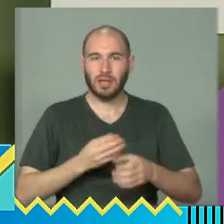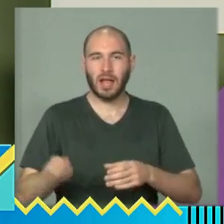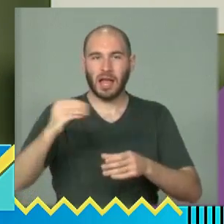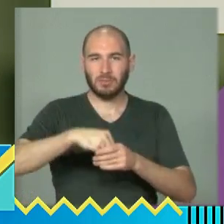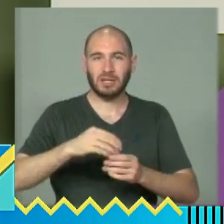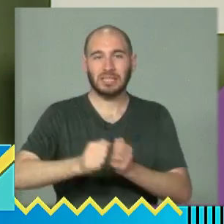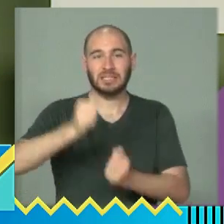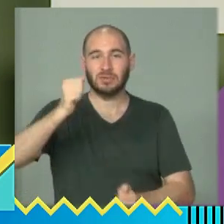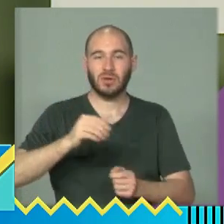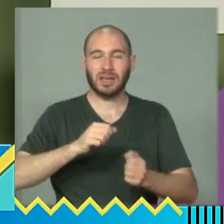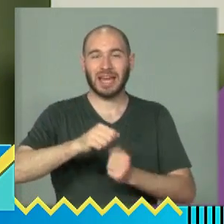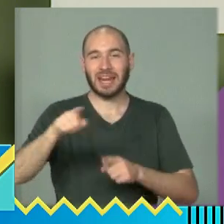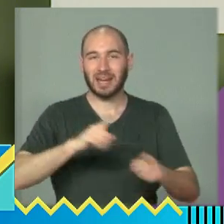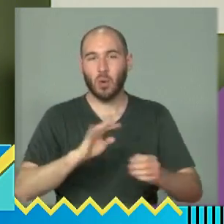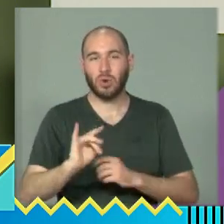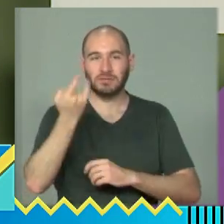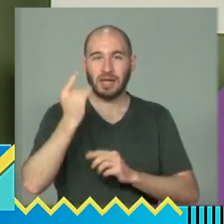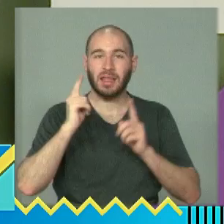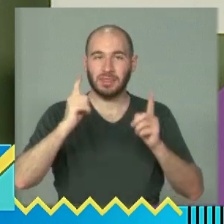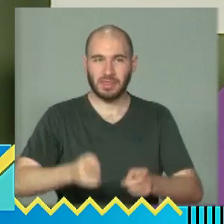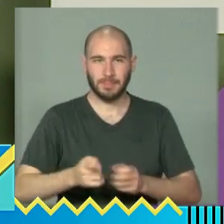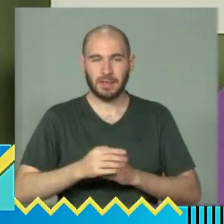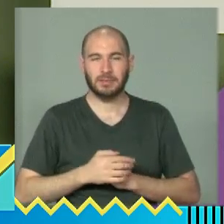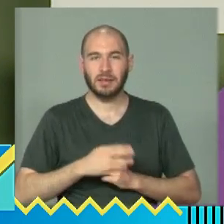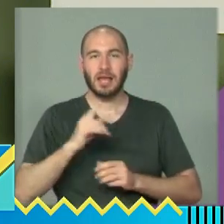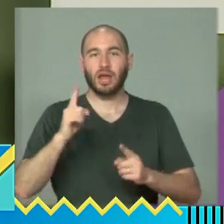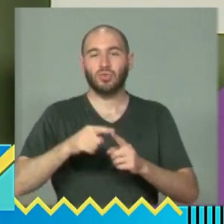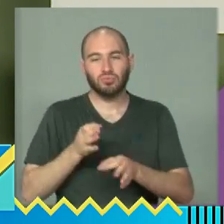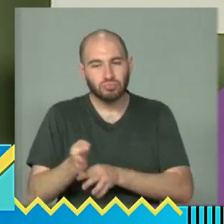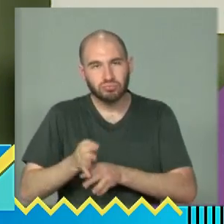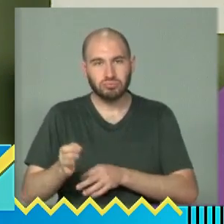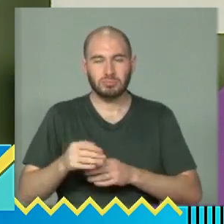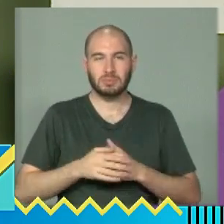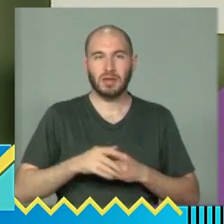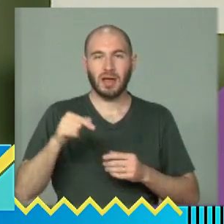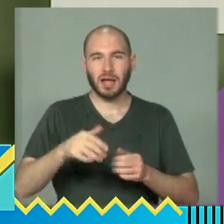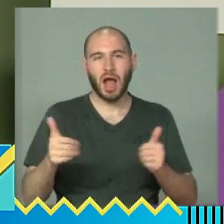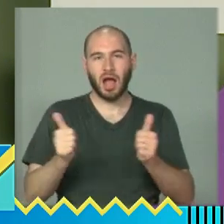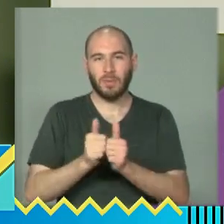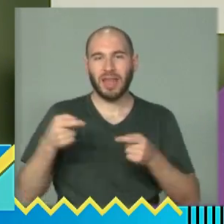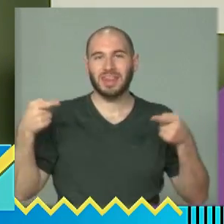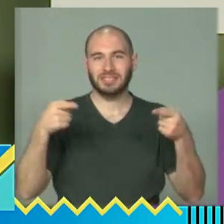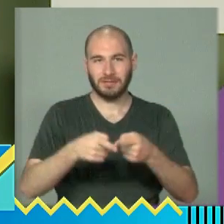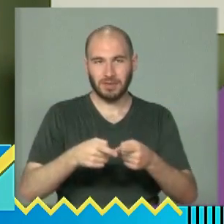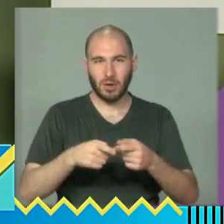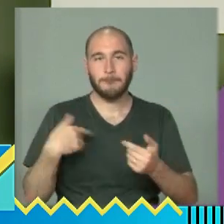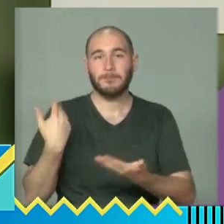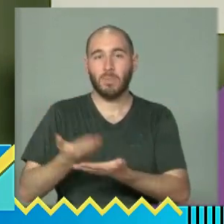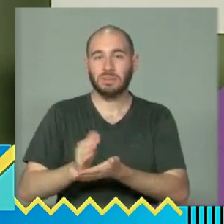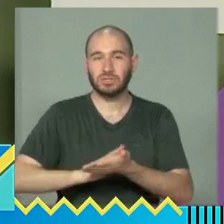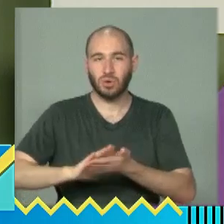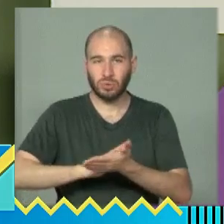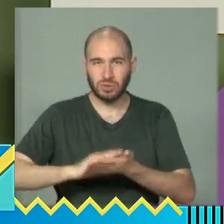de egresados de las carreras universitarias también haciendo el rol de tutor y acompañando a los chicos en estos desafíos y en esta propuesta de